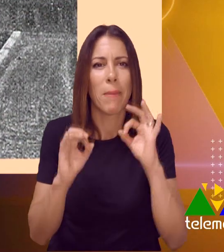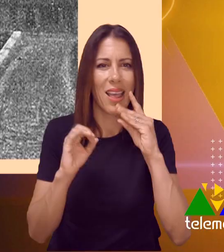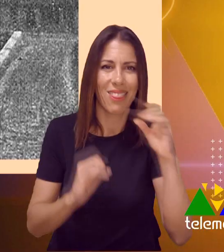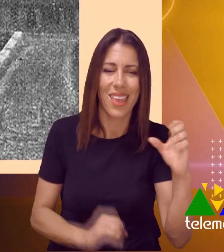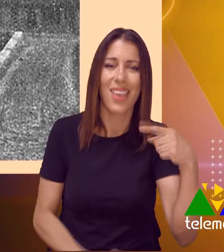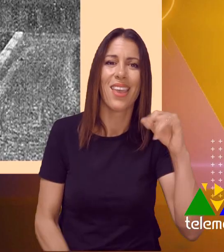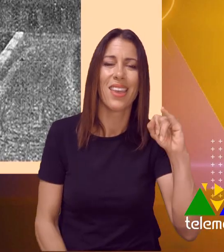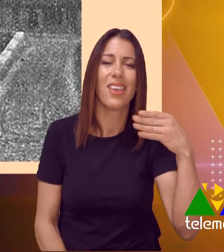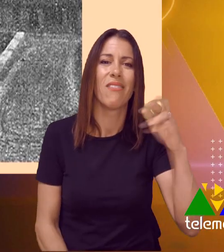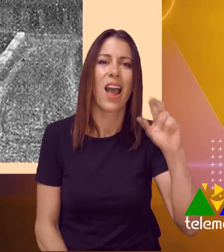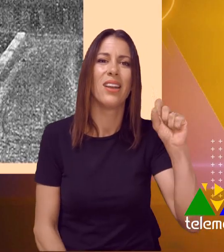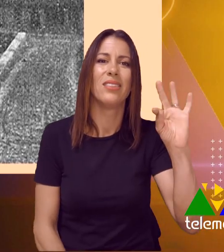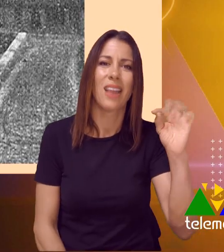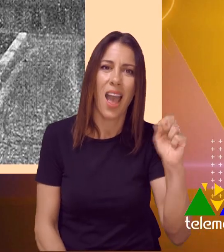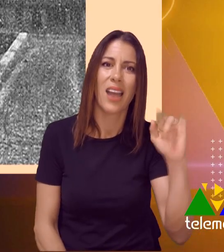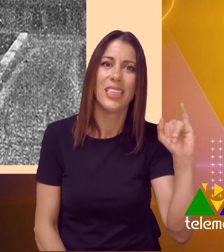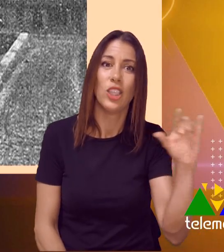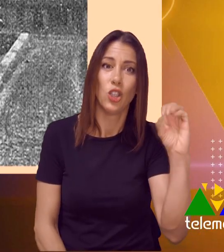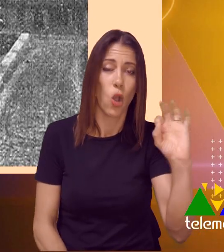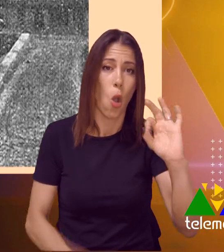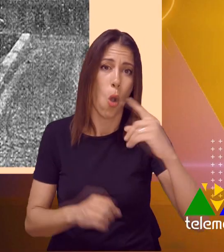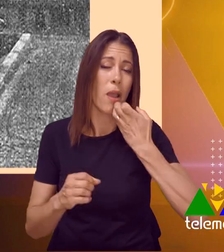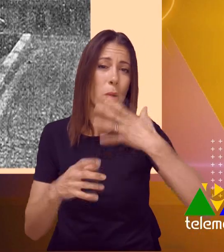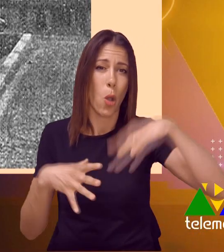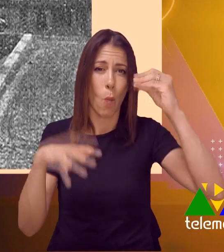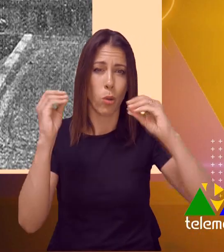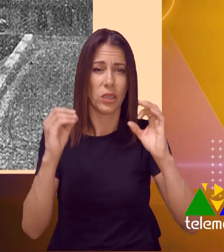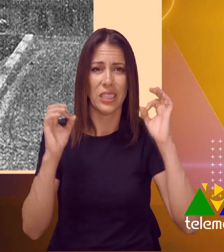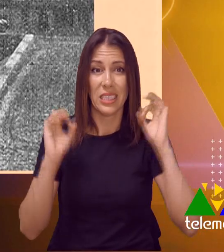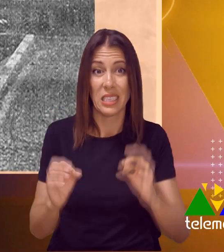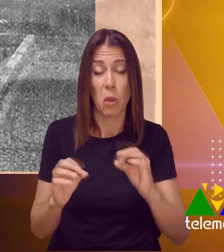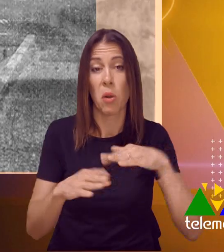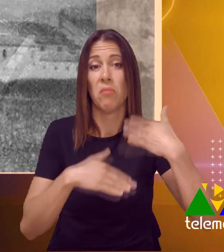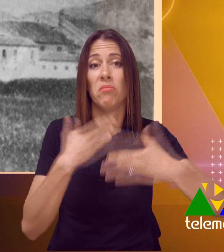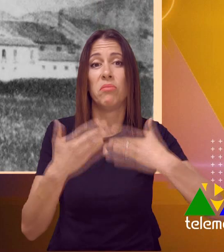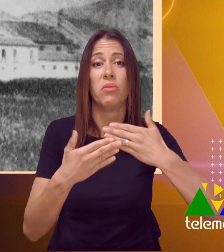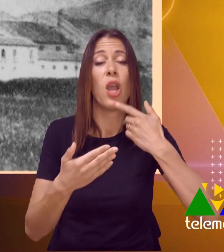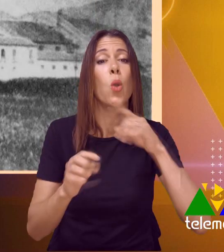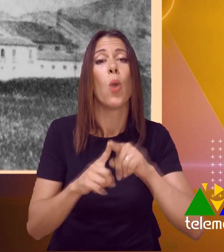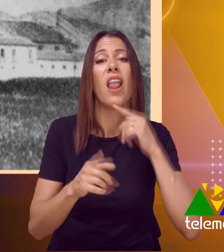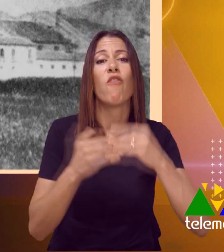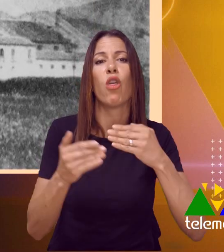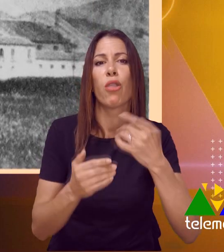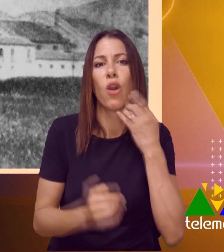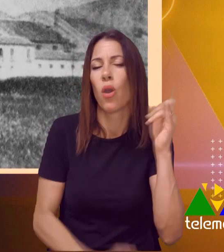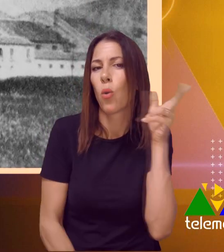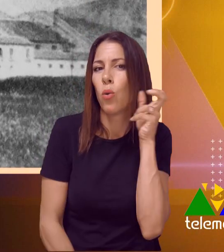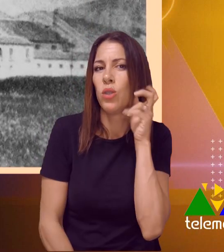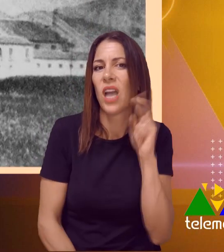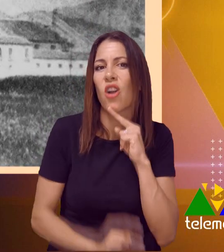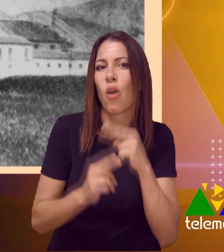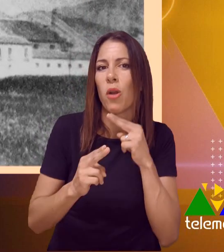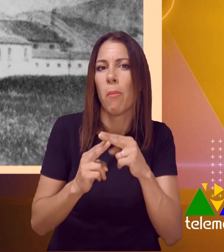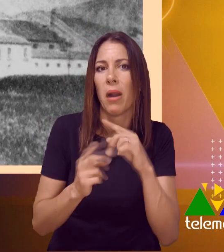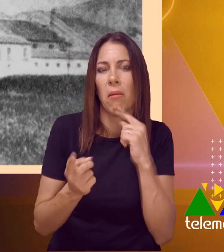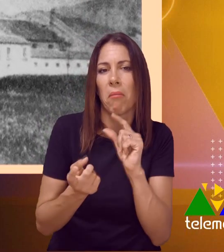y Monte del Gibaltanillo. Gibraltarillo sería una deformación del nombre, que quizás porque suena más, ¿no? Es decir, que... Sí, no, pero